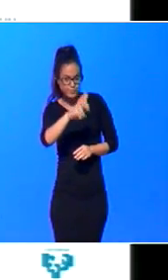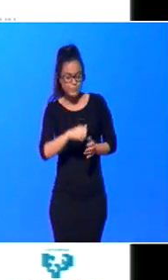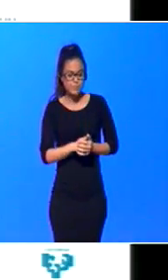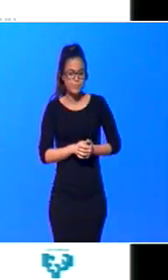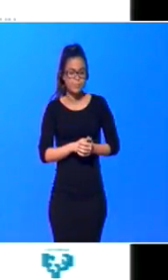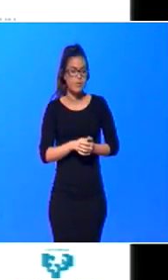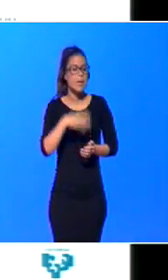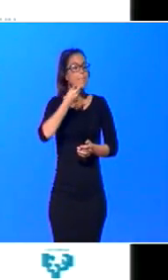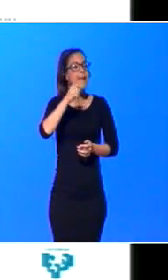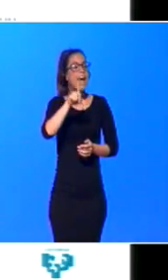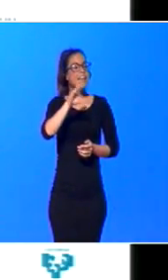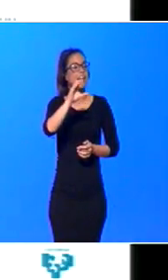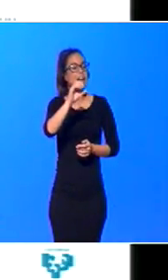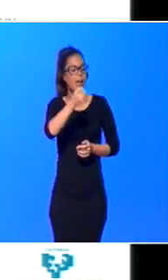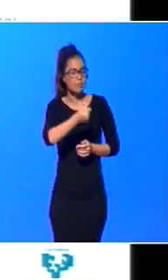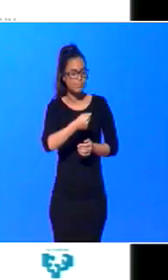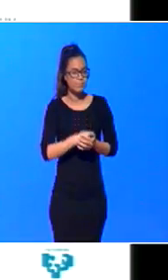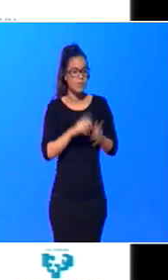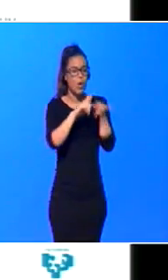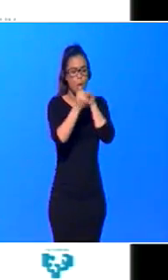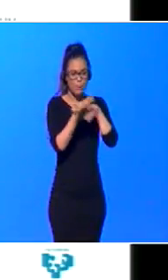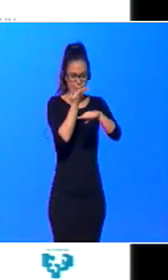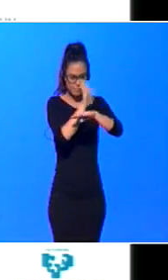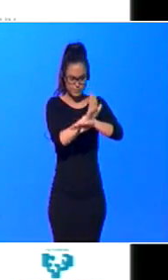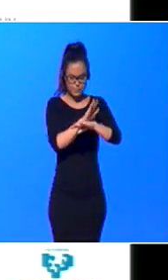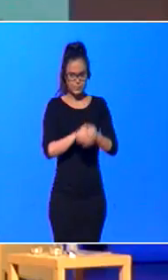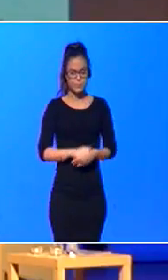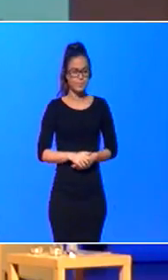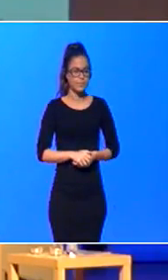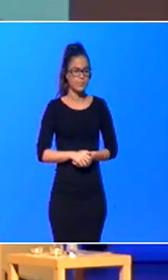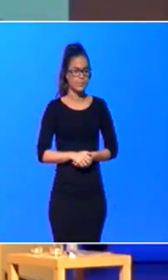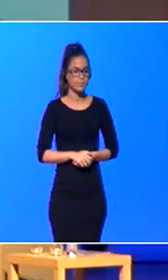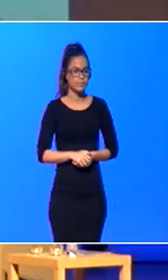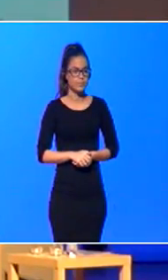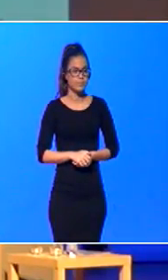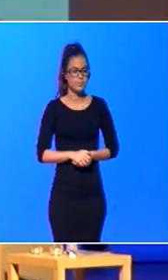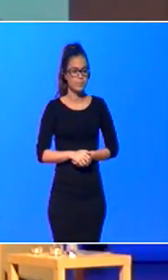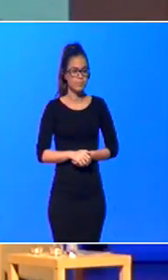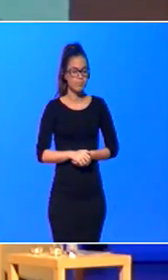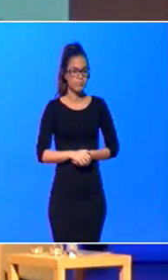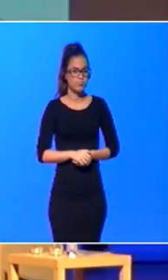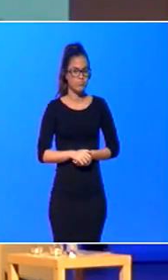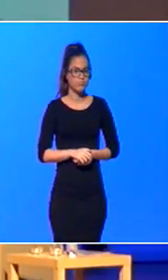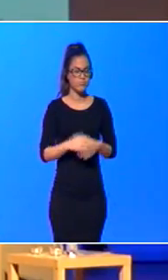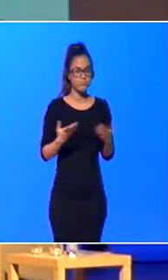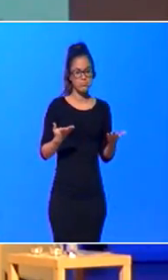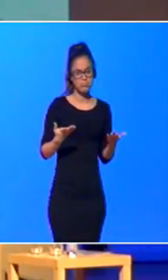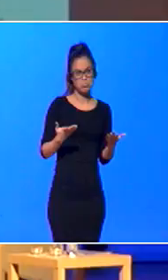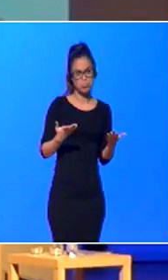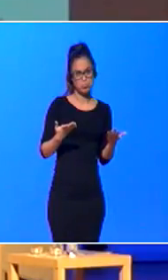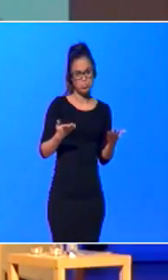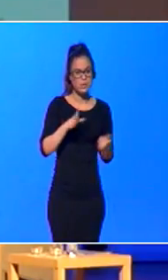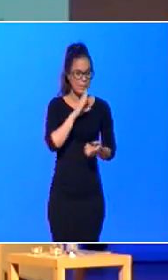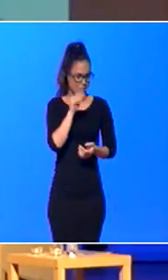y Blanca. Bueno, luego haremos una presentación que mucho más que merecen